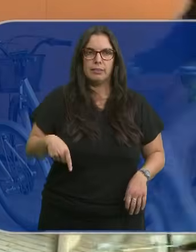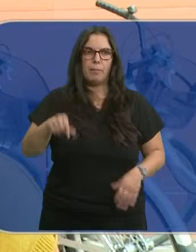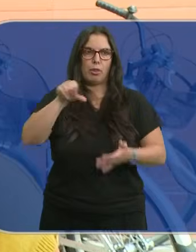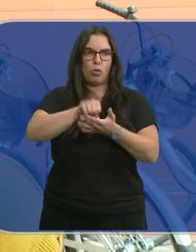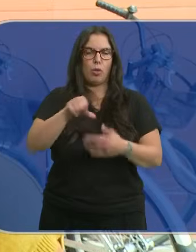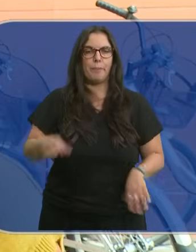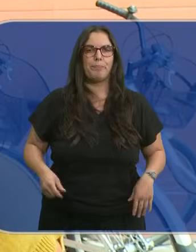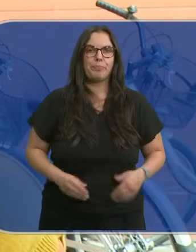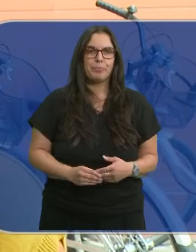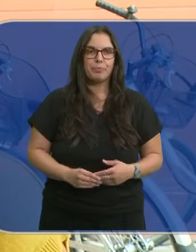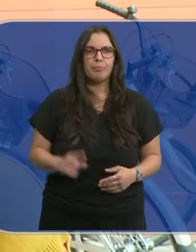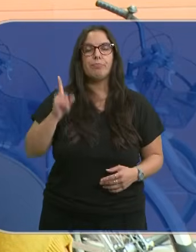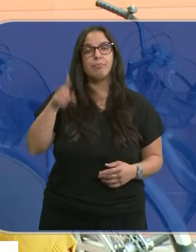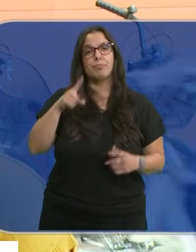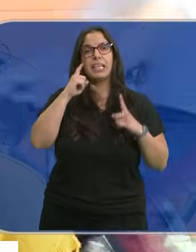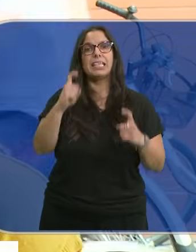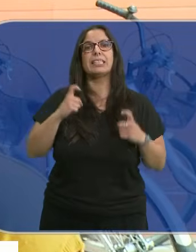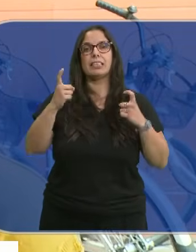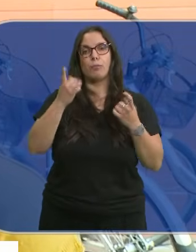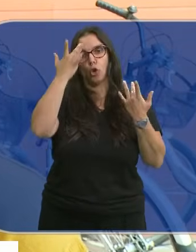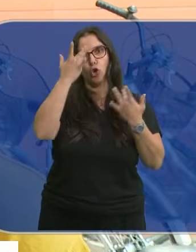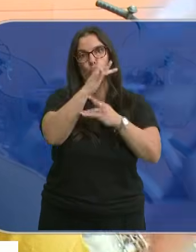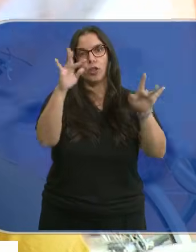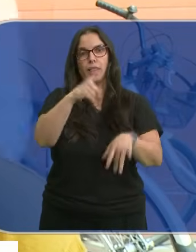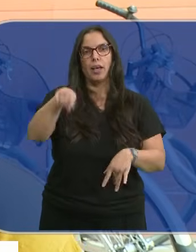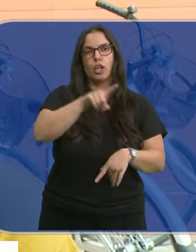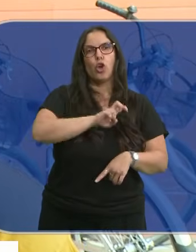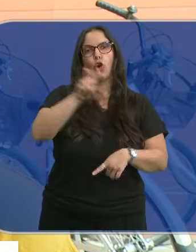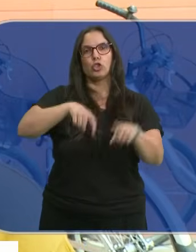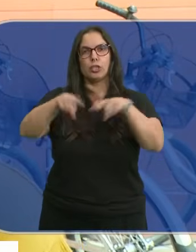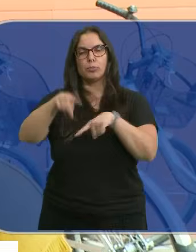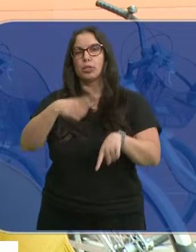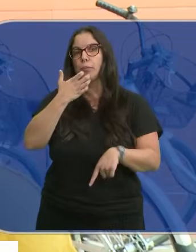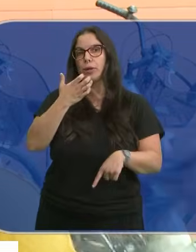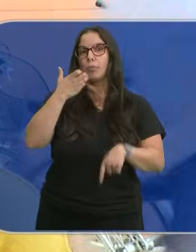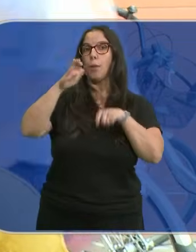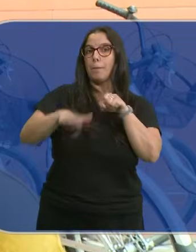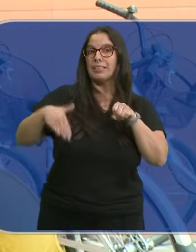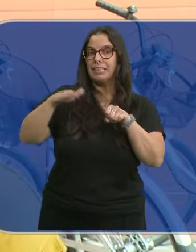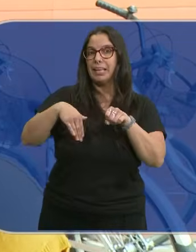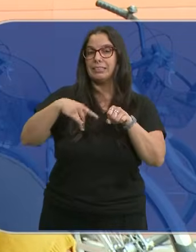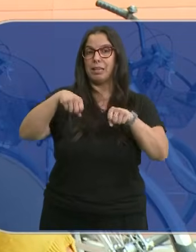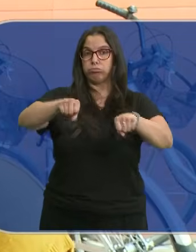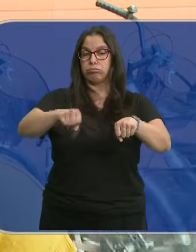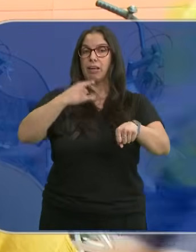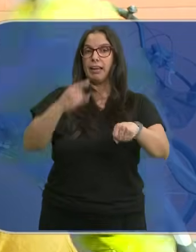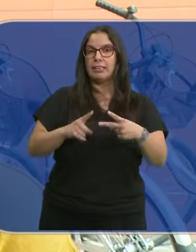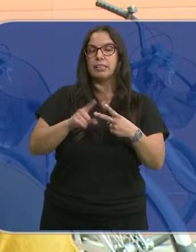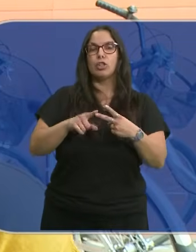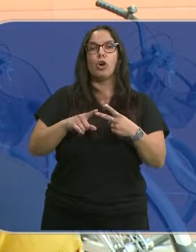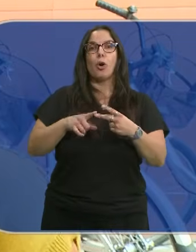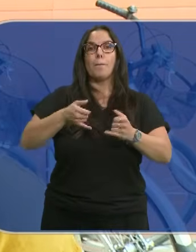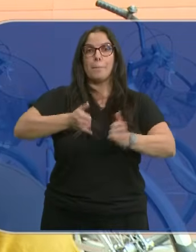nuestra ciudad. También intentamos concienciarles del uso de otros transportes como pueden ser el patinete eléctrico, los